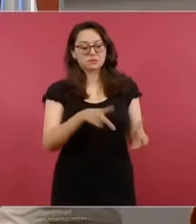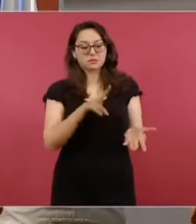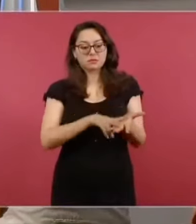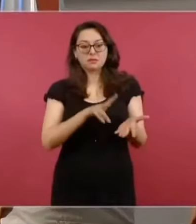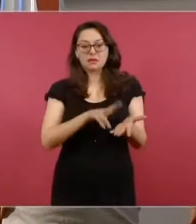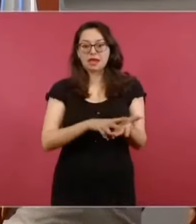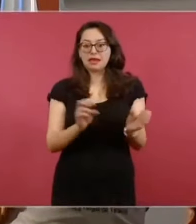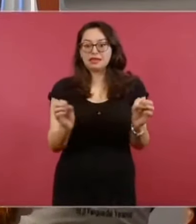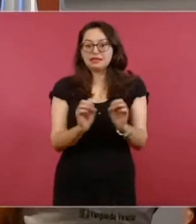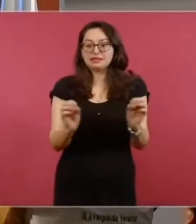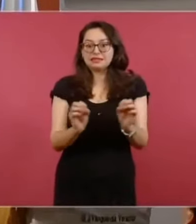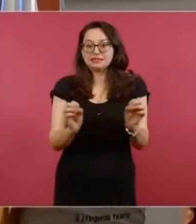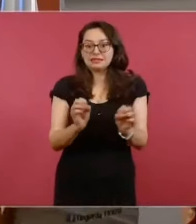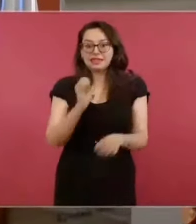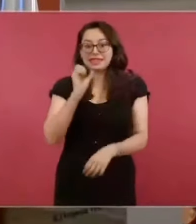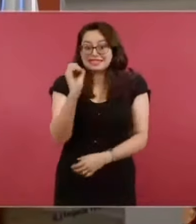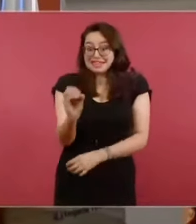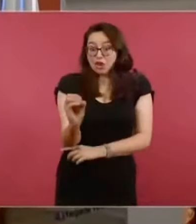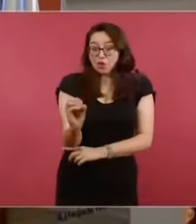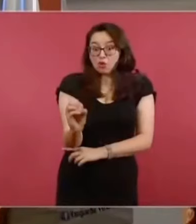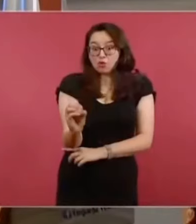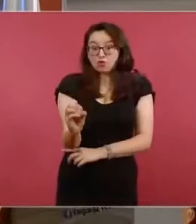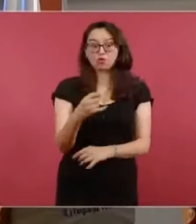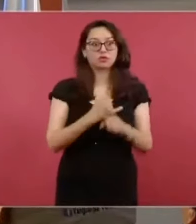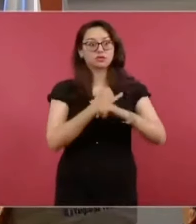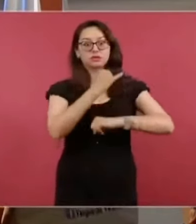cuando no tenía valor.